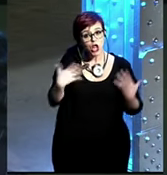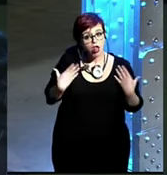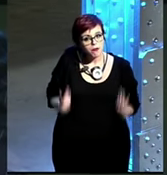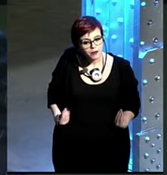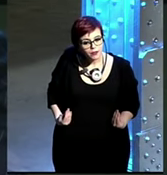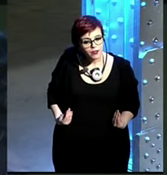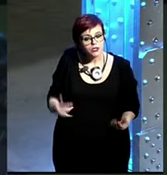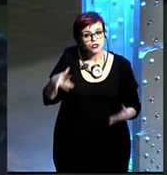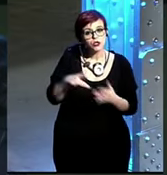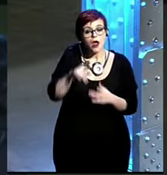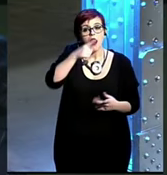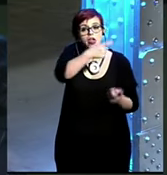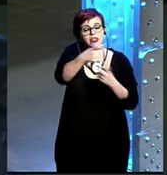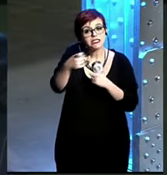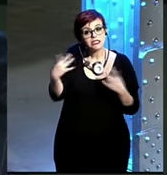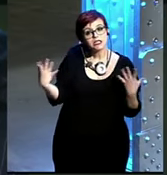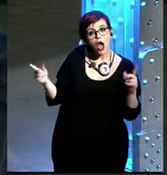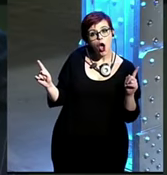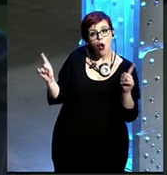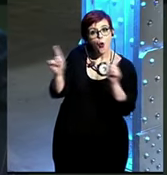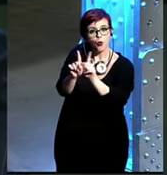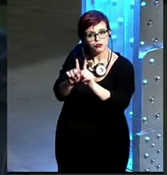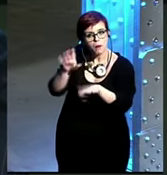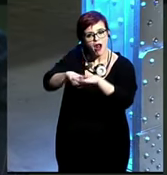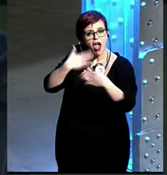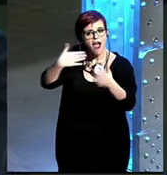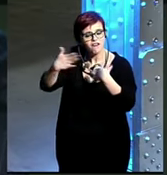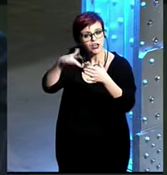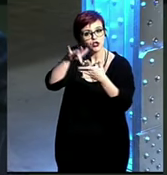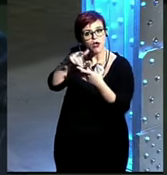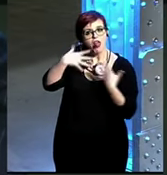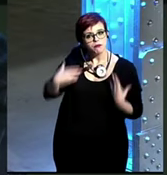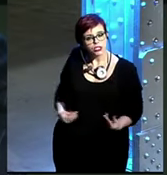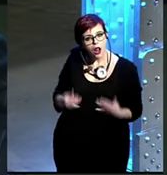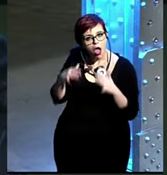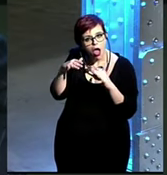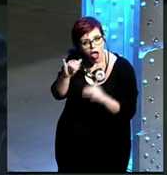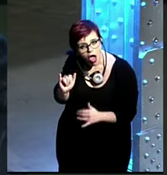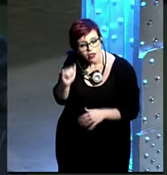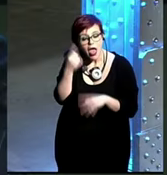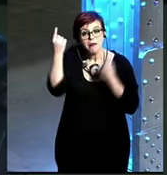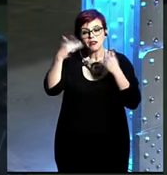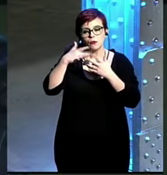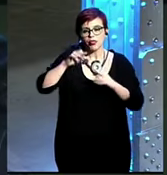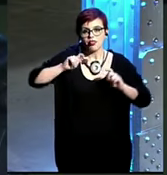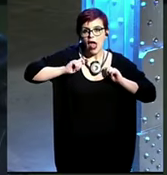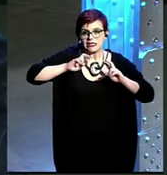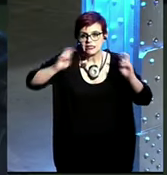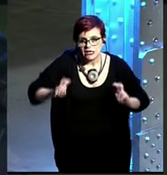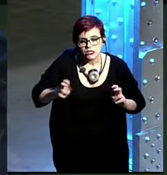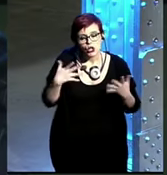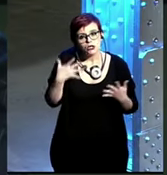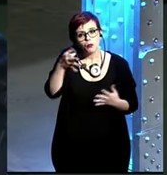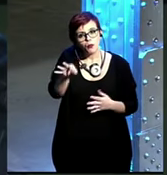necesita que estés ahí para que podáis hablar de que está deprimida, y quizá hablar de ello sea demasiado estresante, así que quizá te tengas